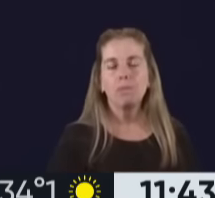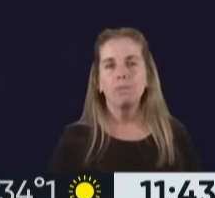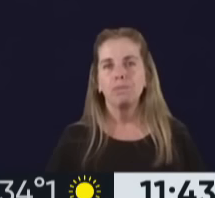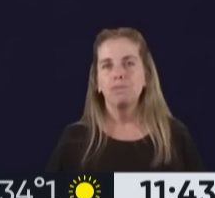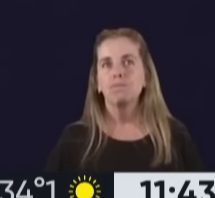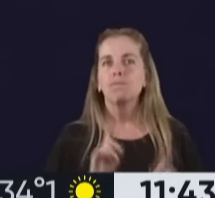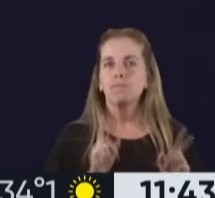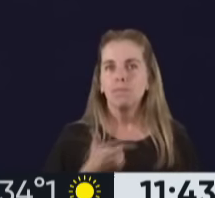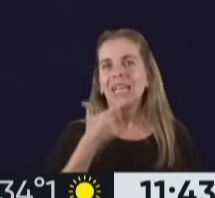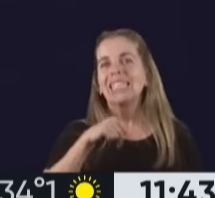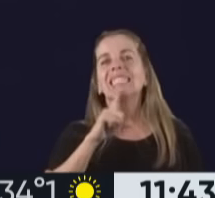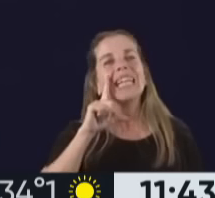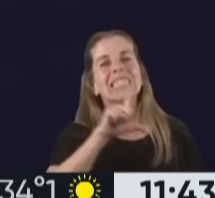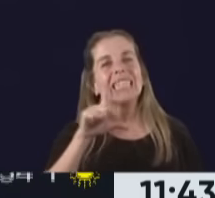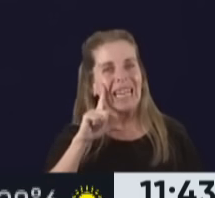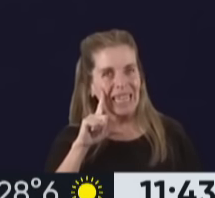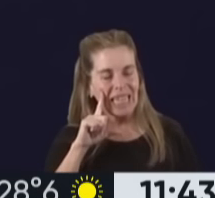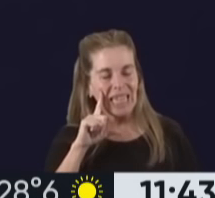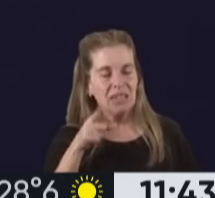donde con Diego Santilli, por supuesto,